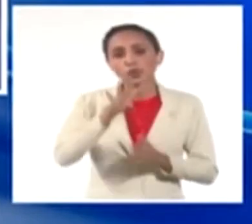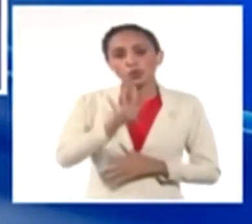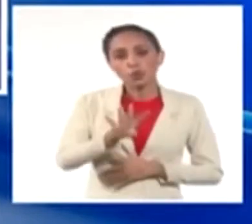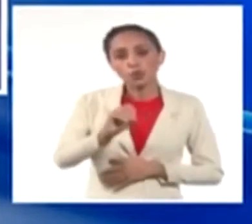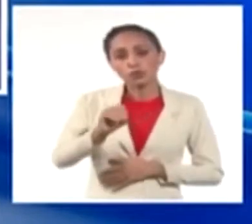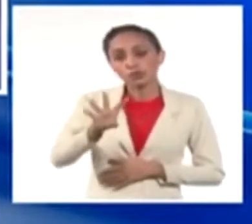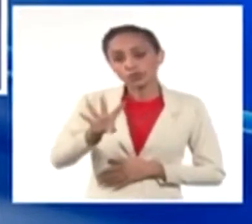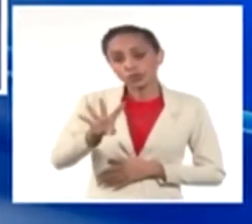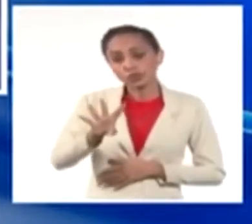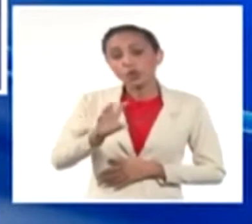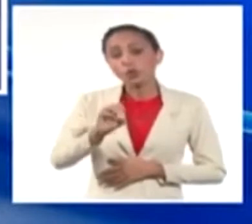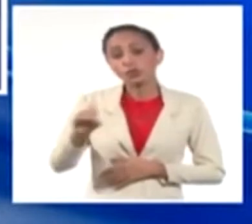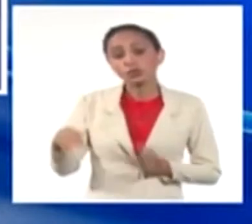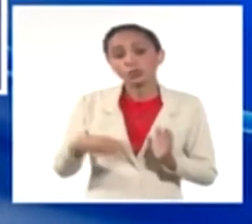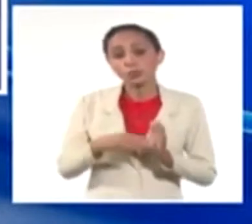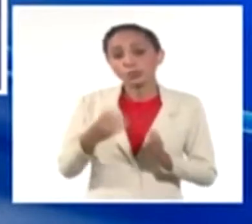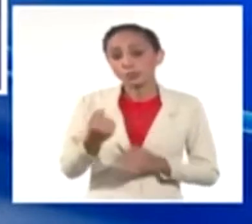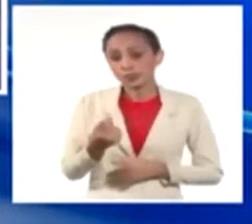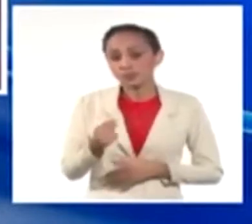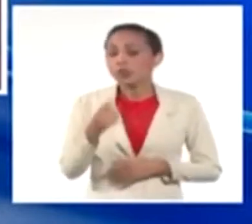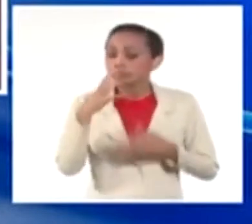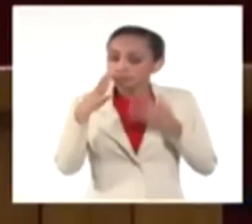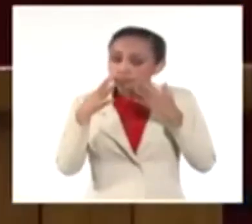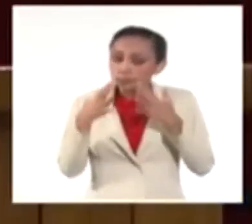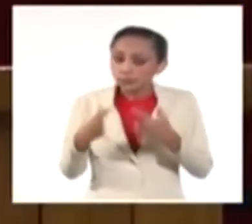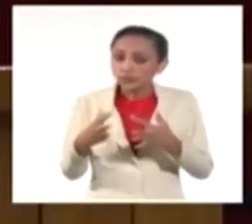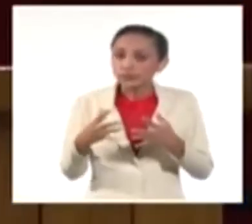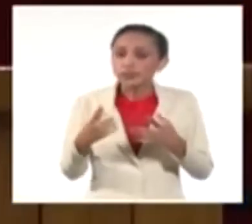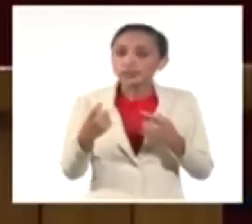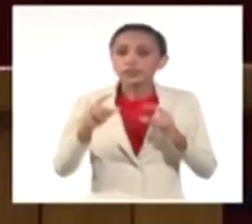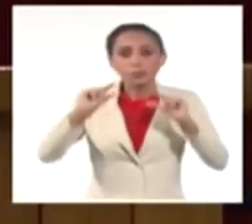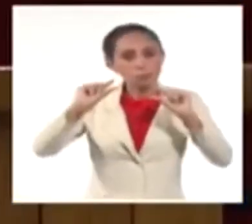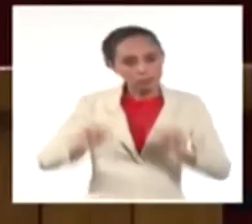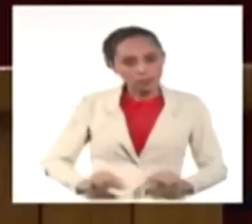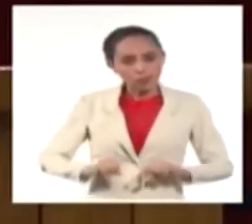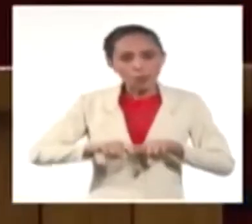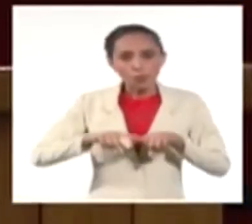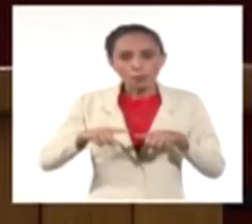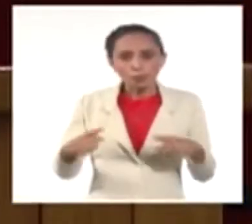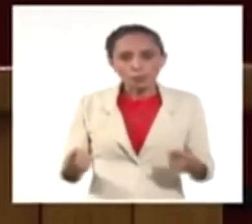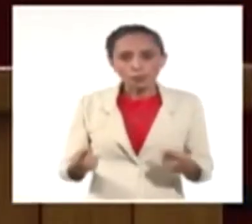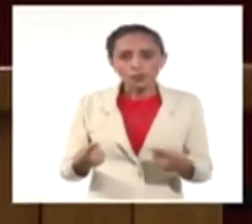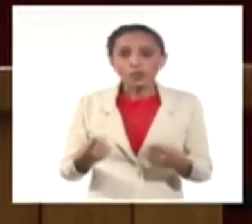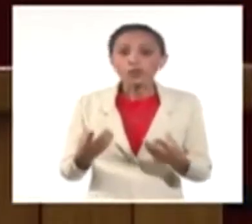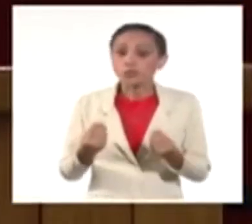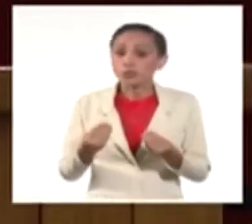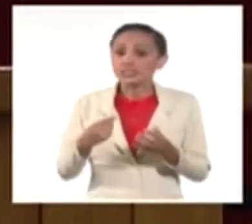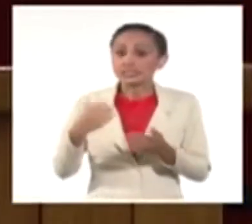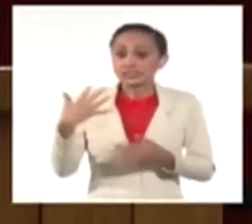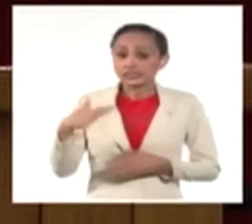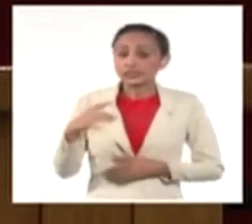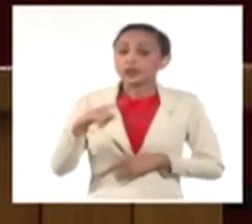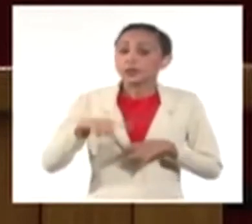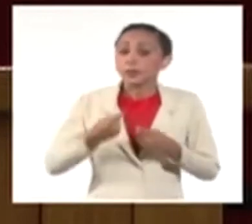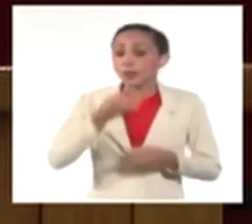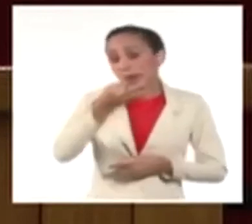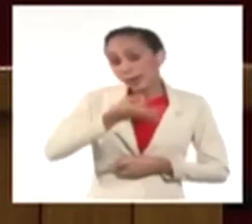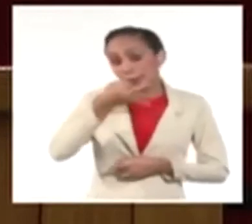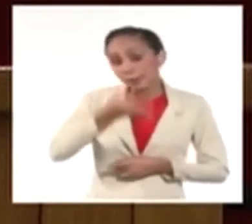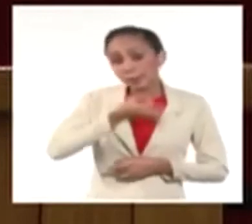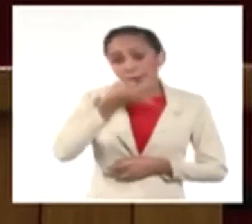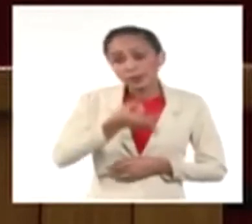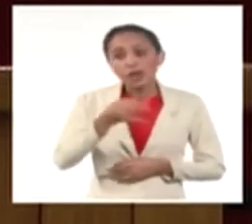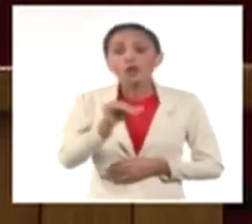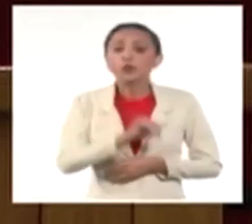75.827.400.000 pesos, que es necesario reducir porque es alto y, como se ha explicado,